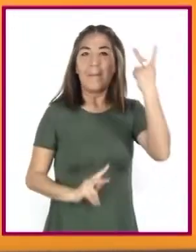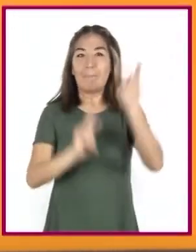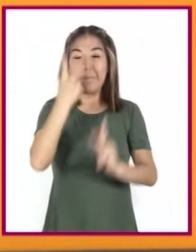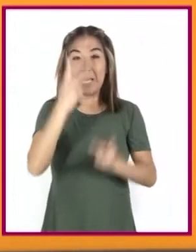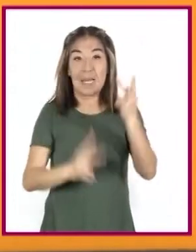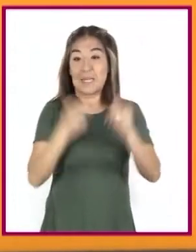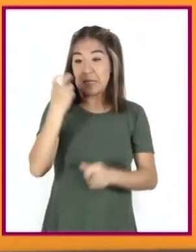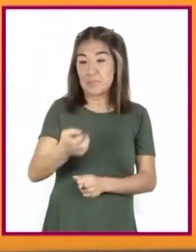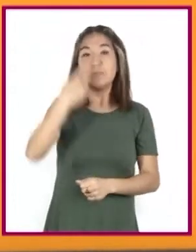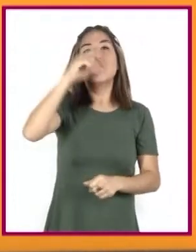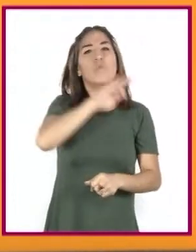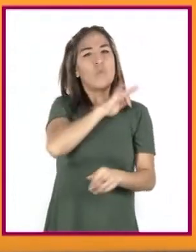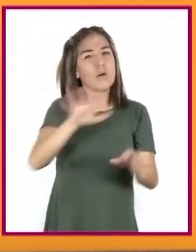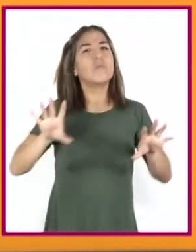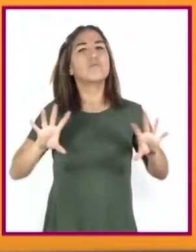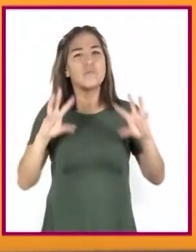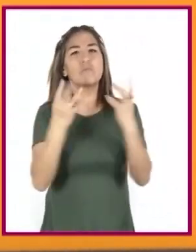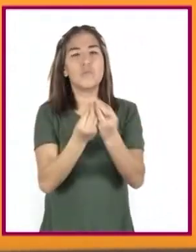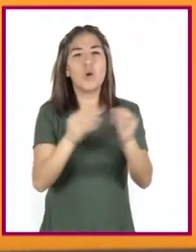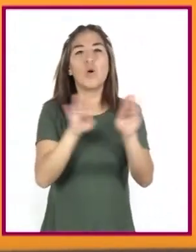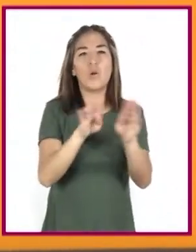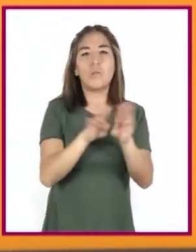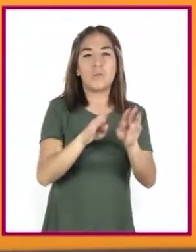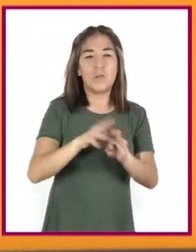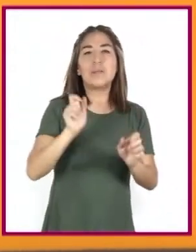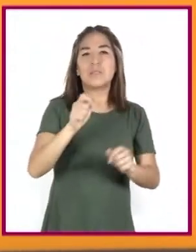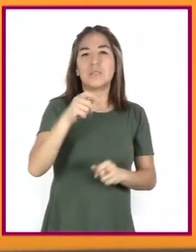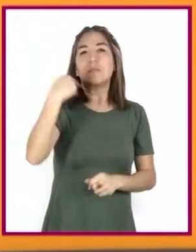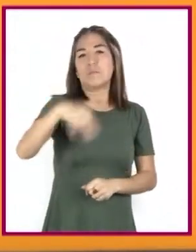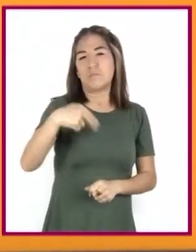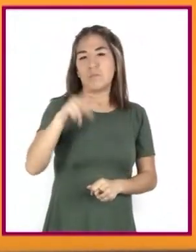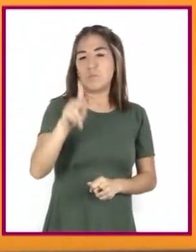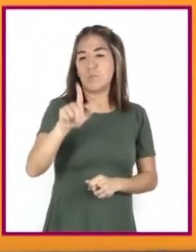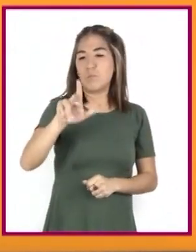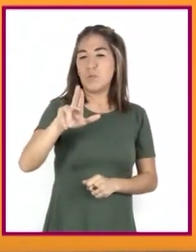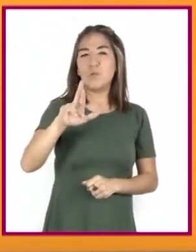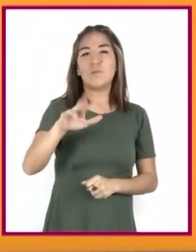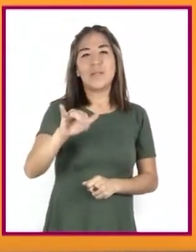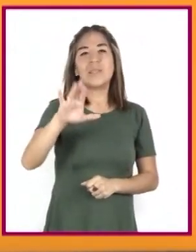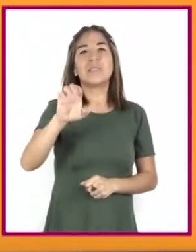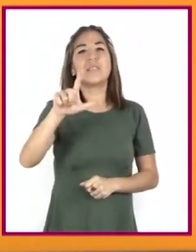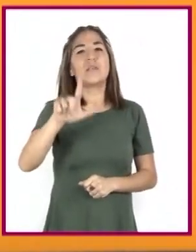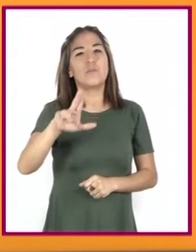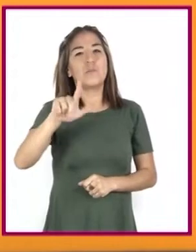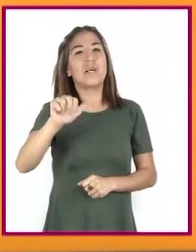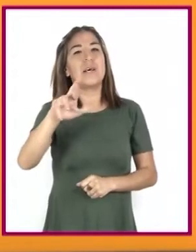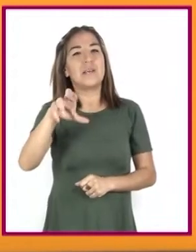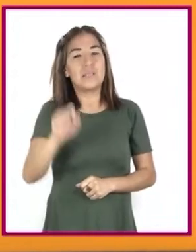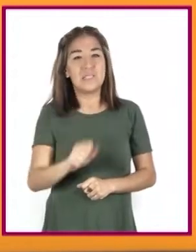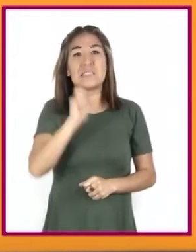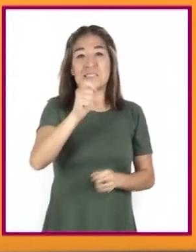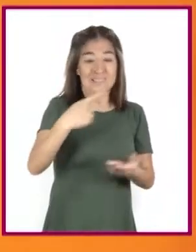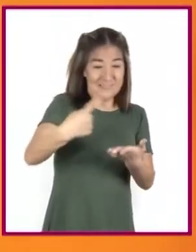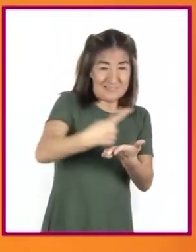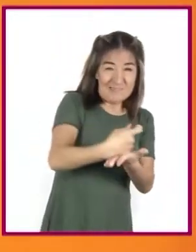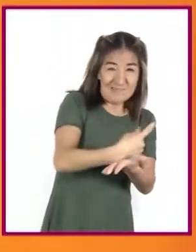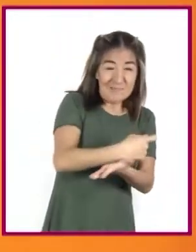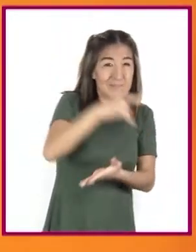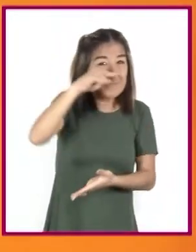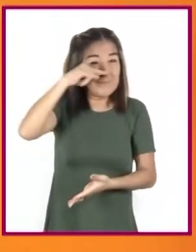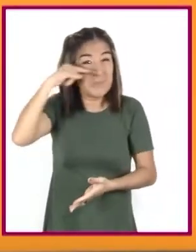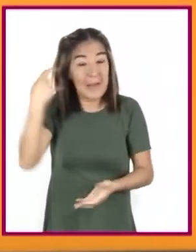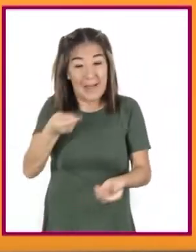se pueden organizar hasta formar organismos pluricelulares que pueden ir desde insectos pasando